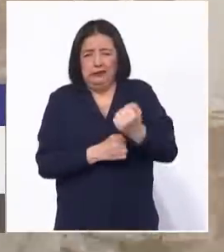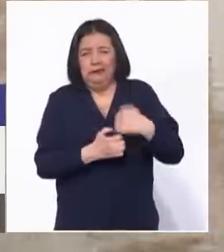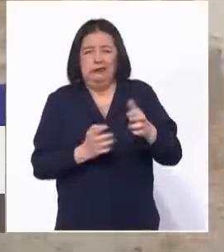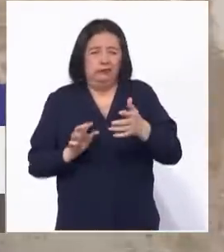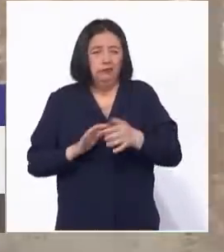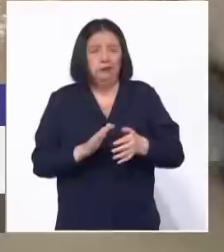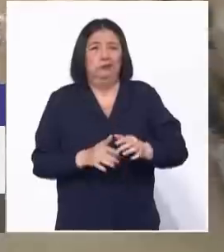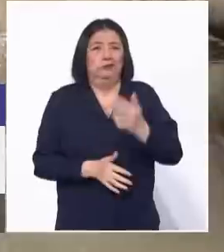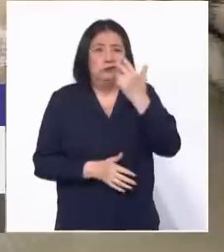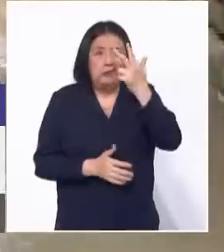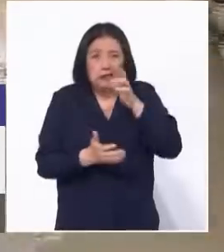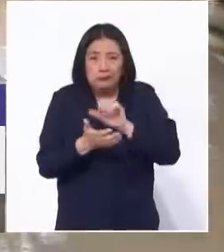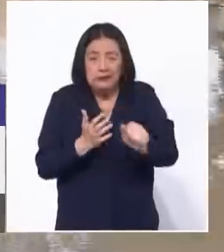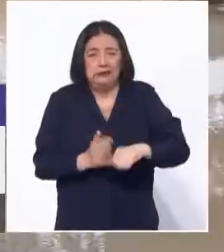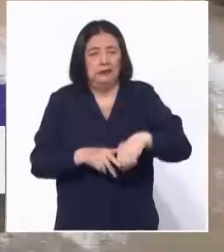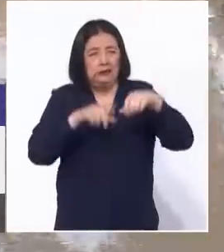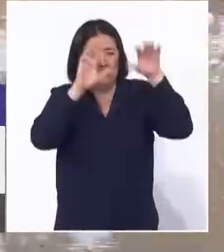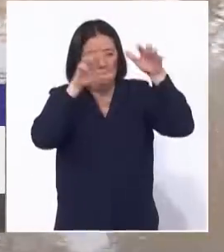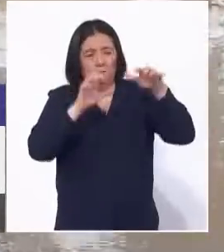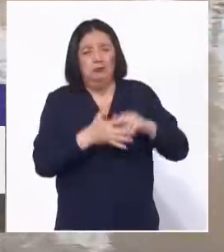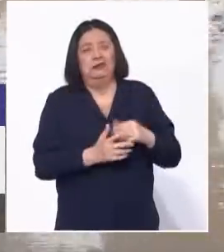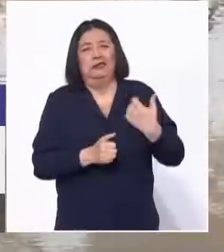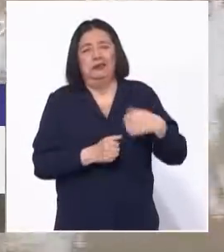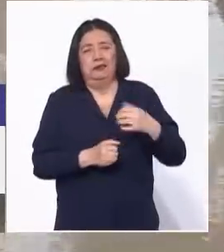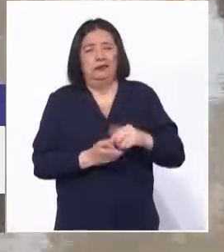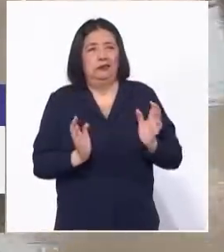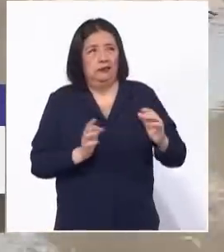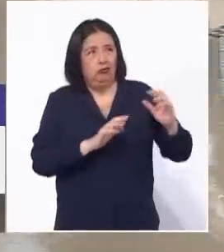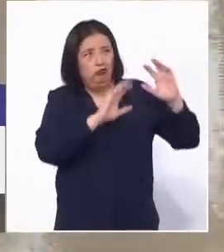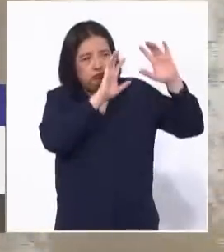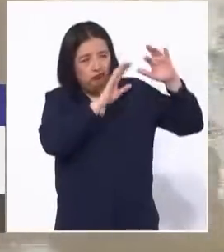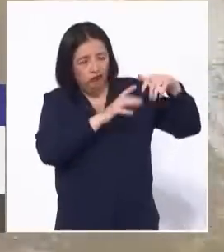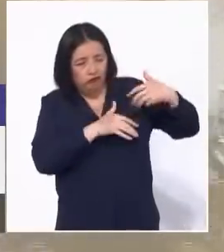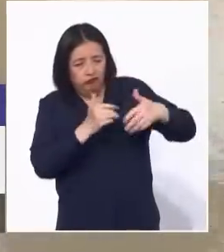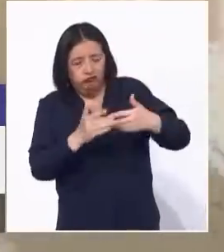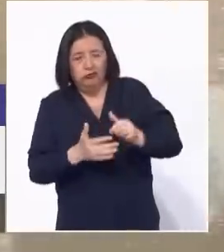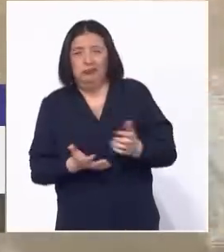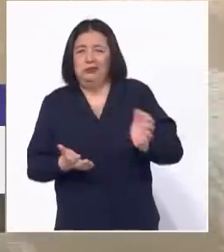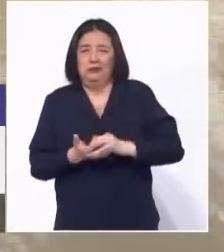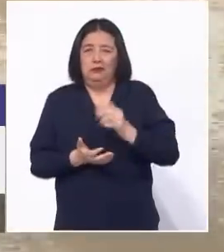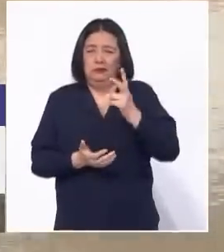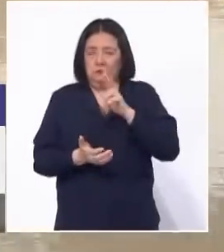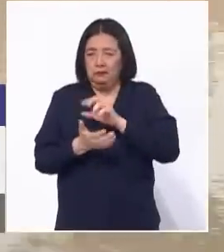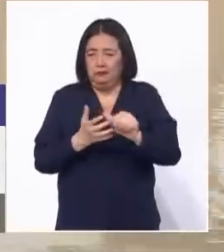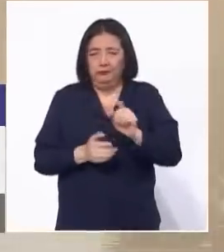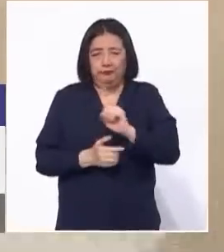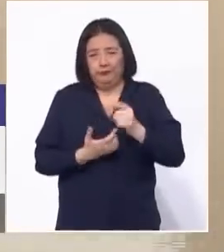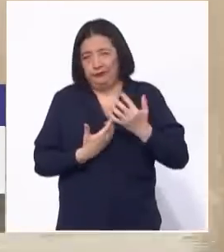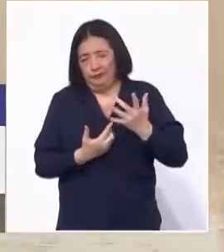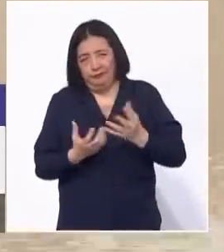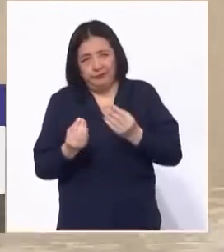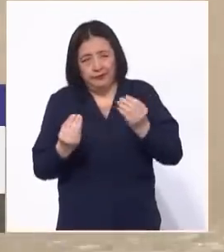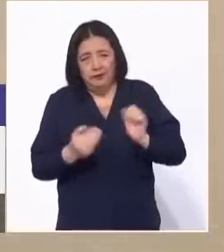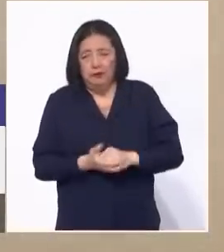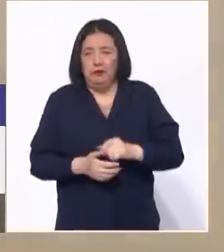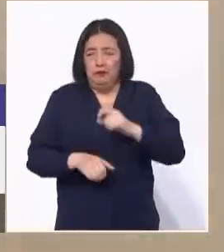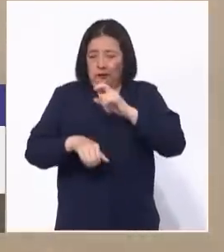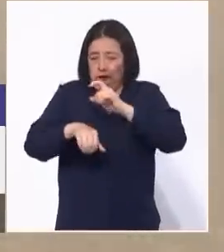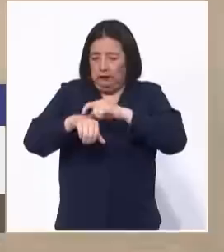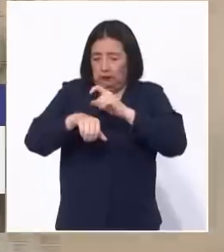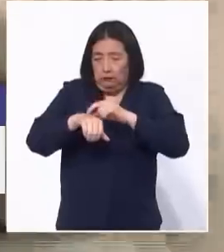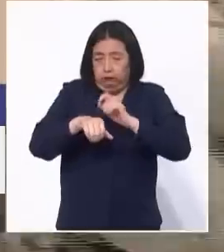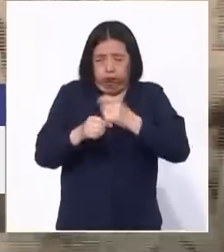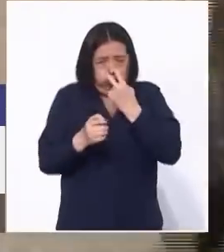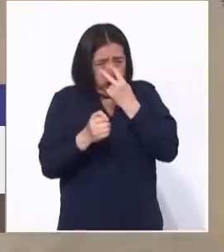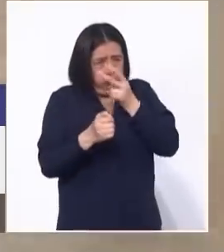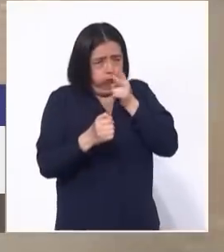son 3 meses de lluvias y 3 meses de bajadas de agua. Así que ojalá que no se esperen tanto tiempo, porque de lo que ven